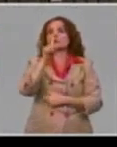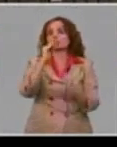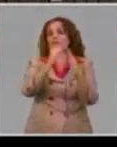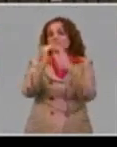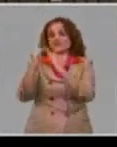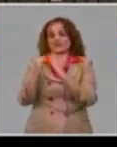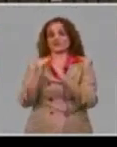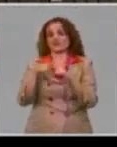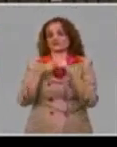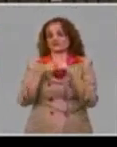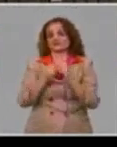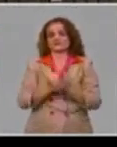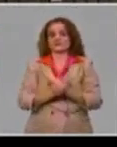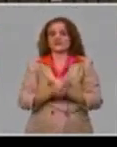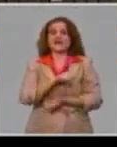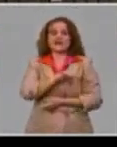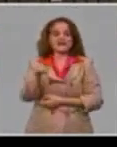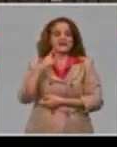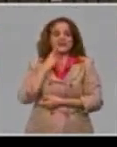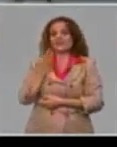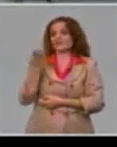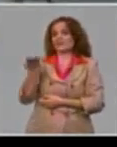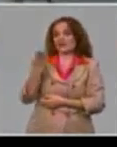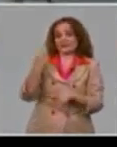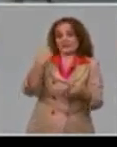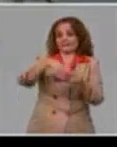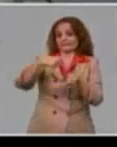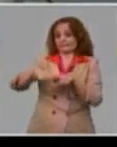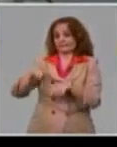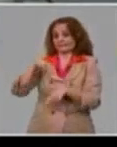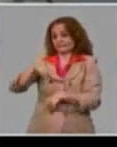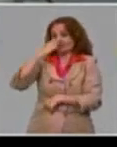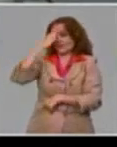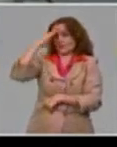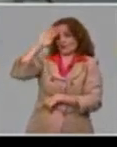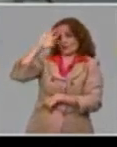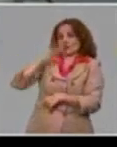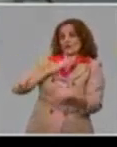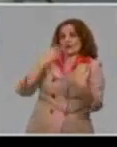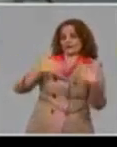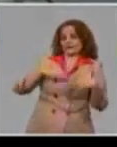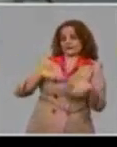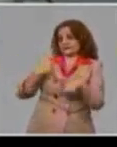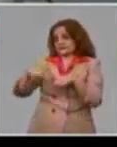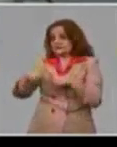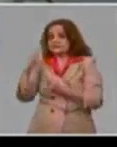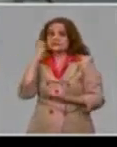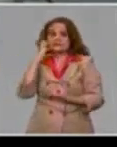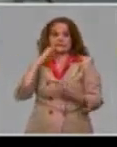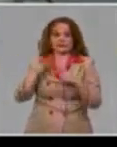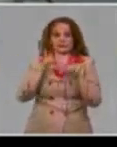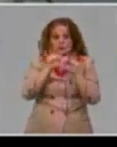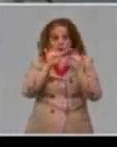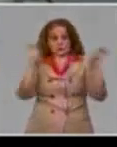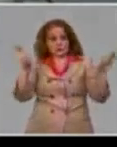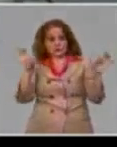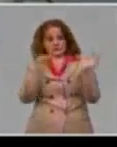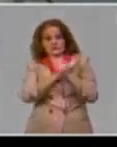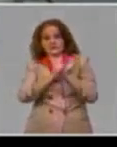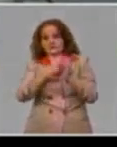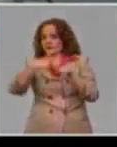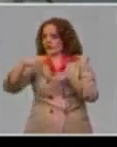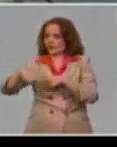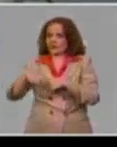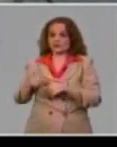recursos de la industria nacional alta, lo que tiene que ver sobre todo con cemento, acero y otros